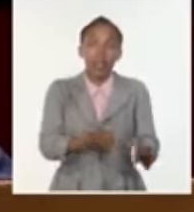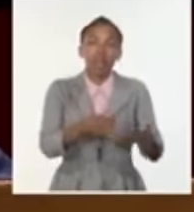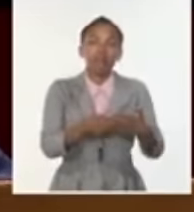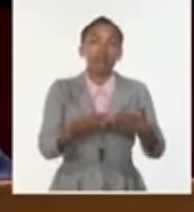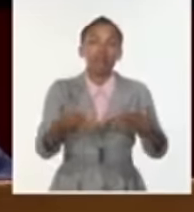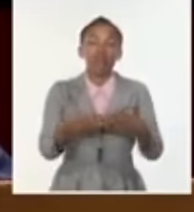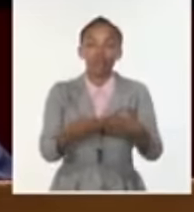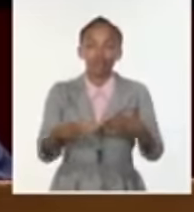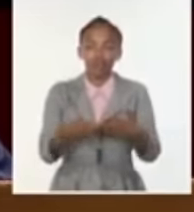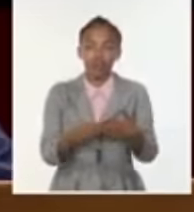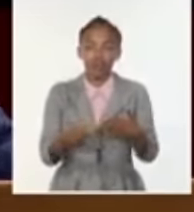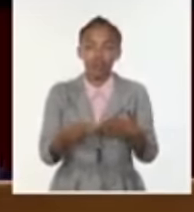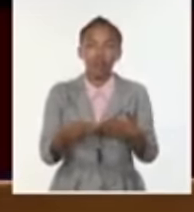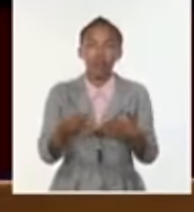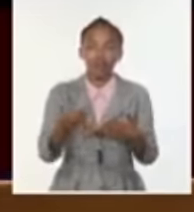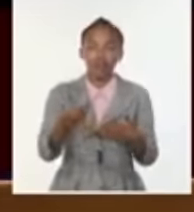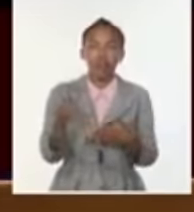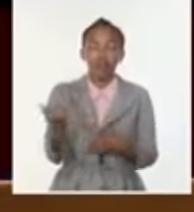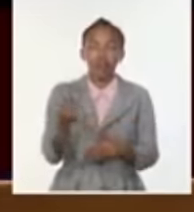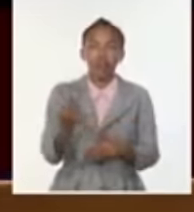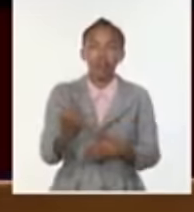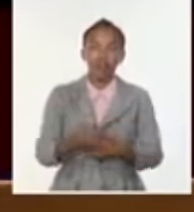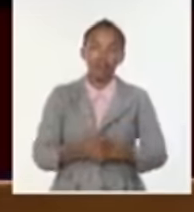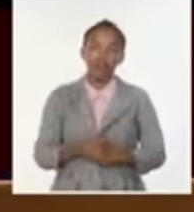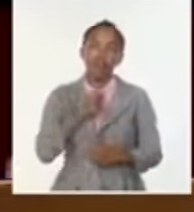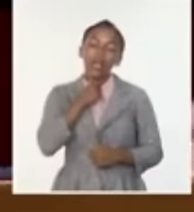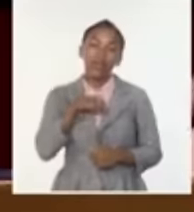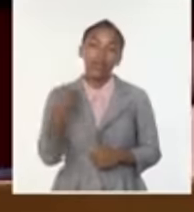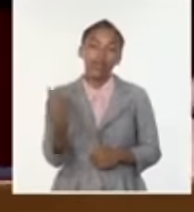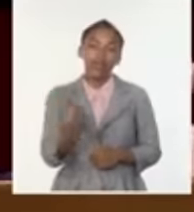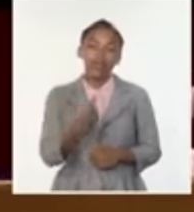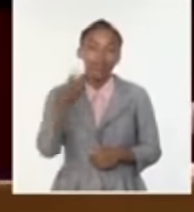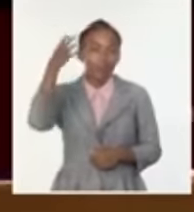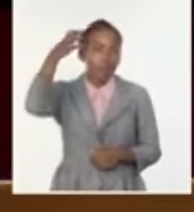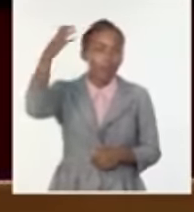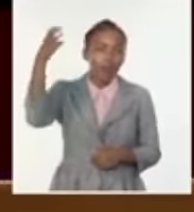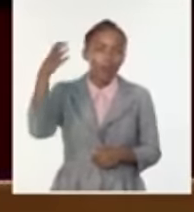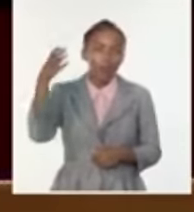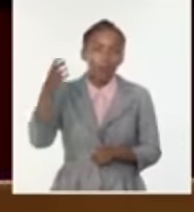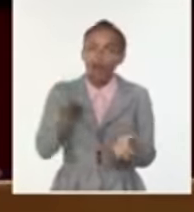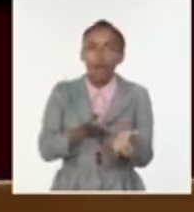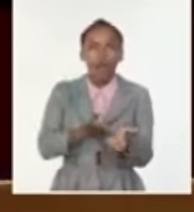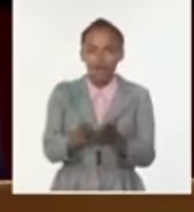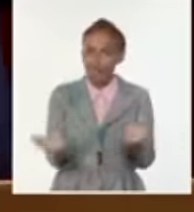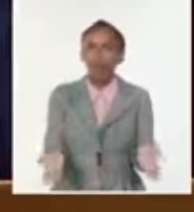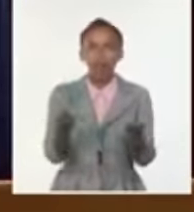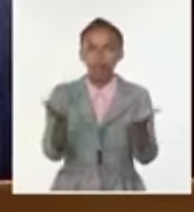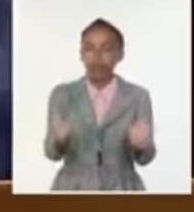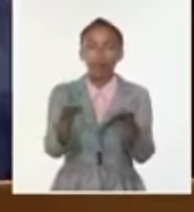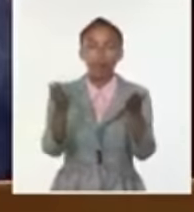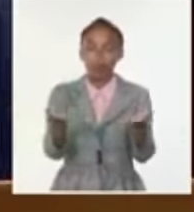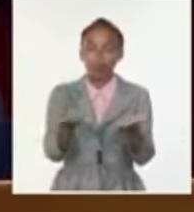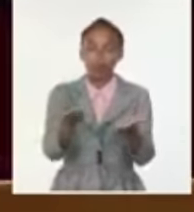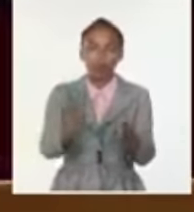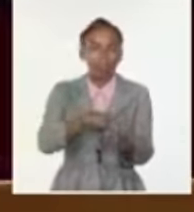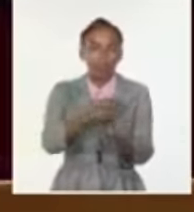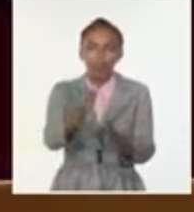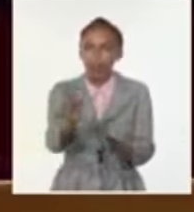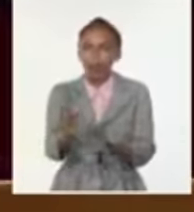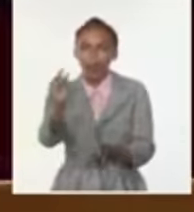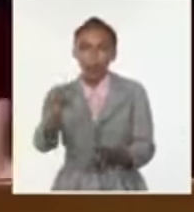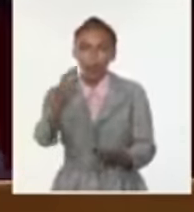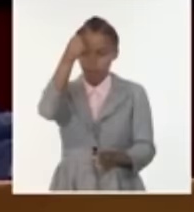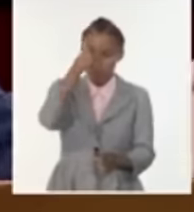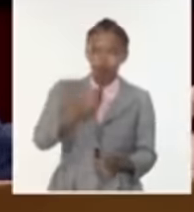de la economía. Es decir, nosotros no podemos seguir desde el gobierno, seguir regalando y muchas personas enriqueciéndose en lo personal